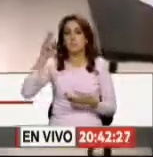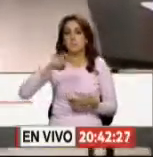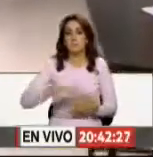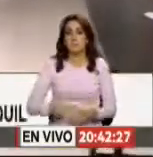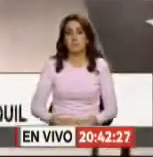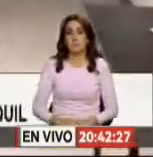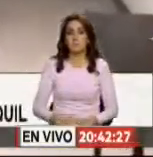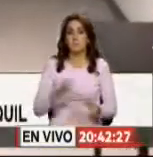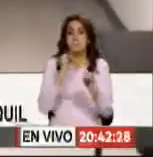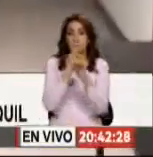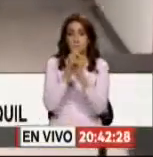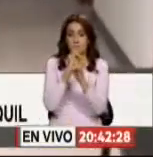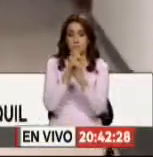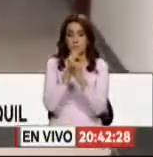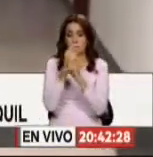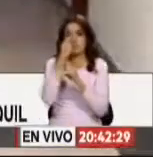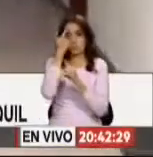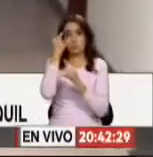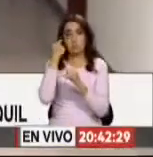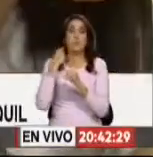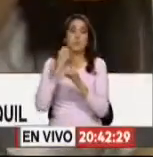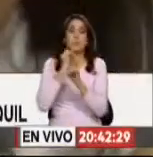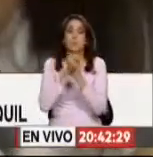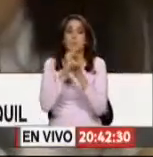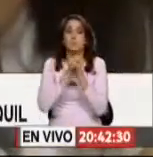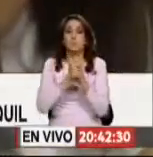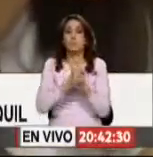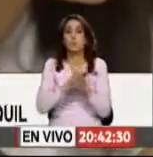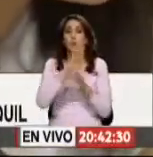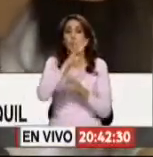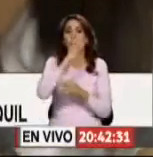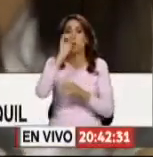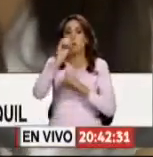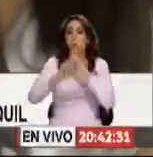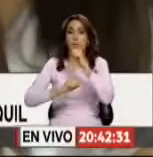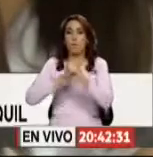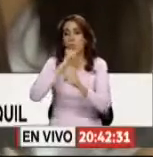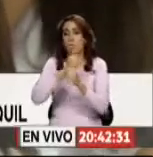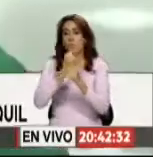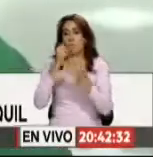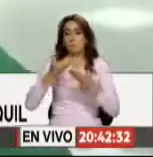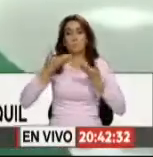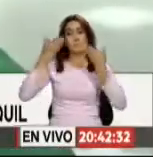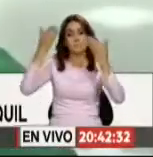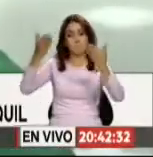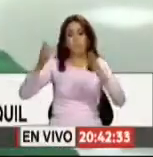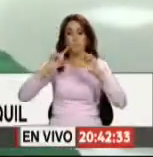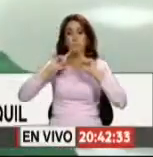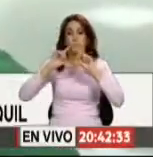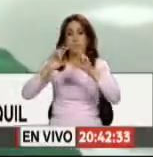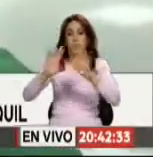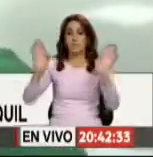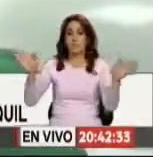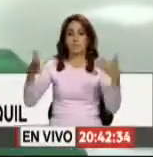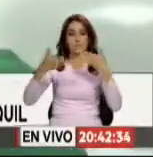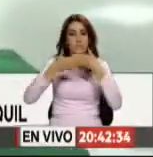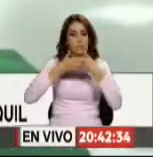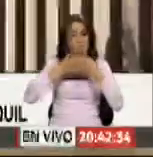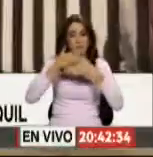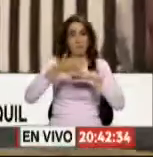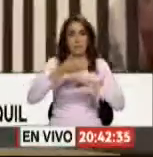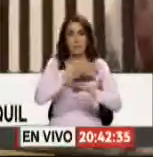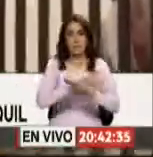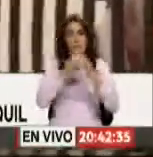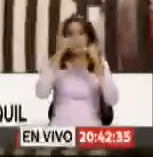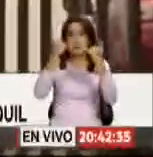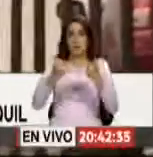La institución no gubernamental con 40 años al servicio de la comunidad había anunciado el cierre de sus puertas para